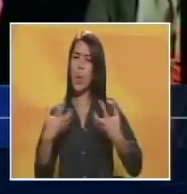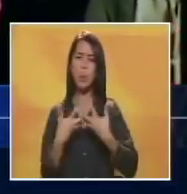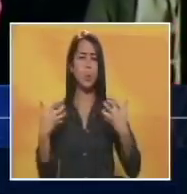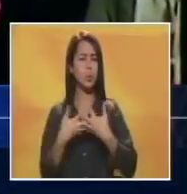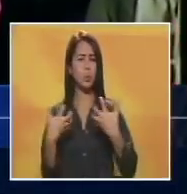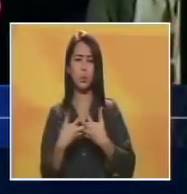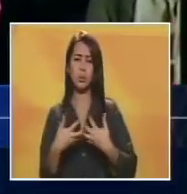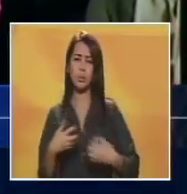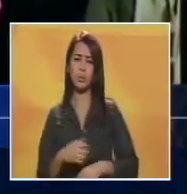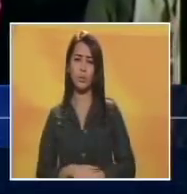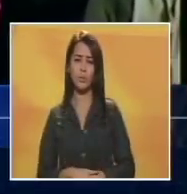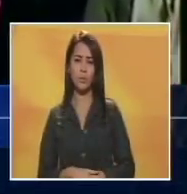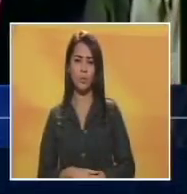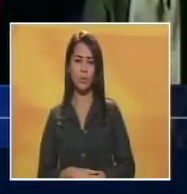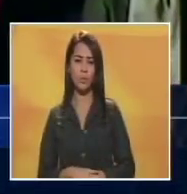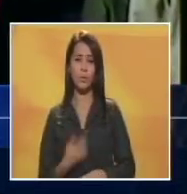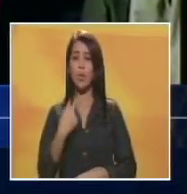reconciliación,